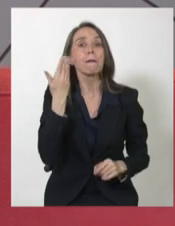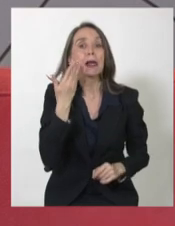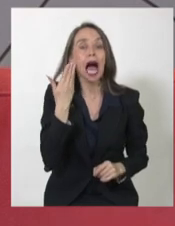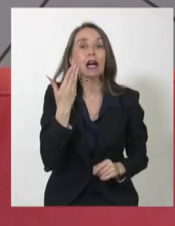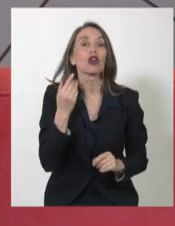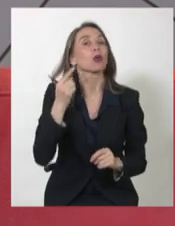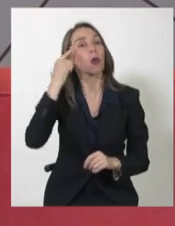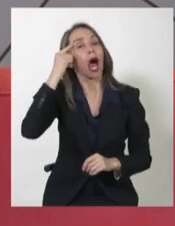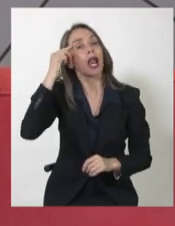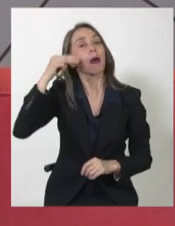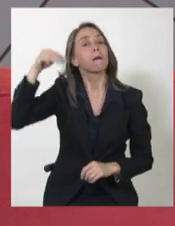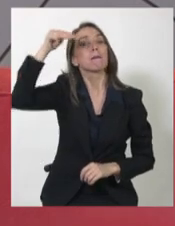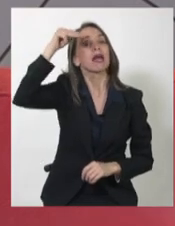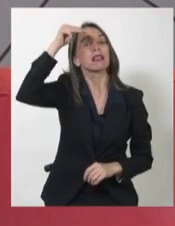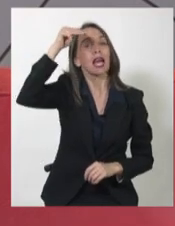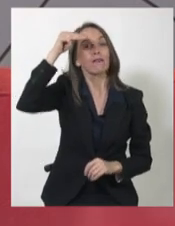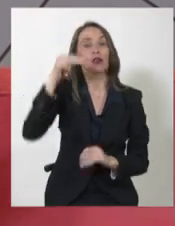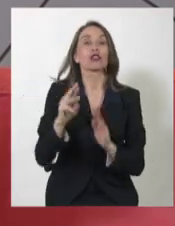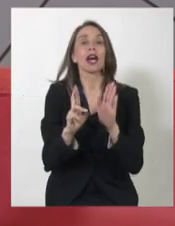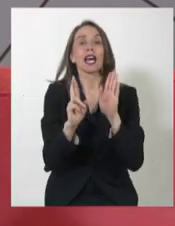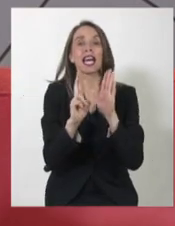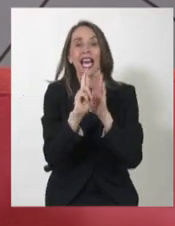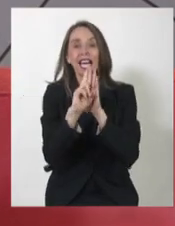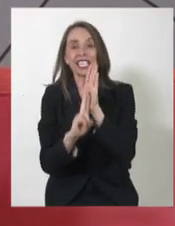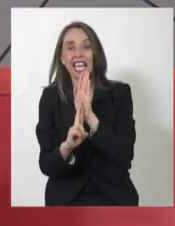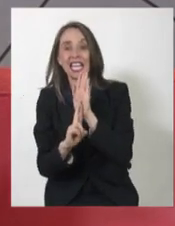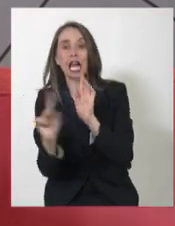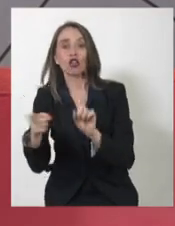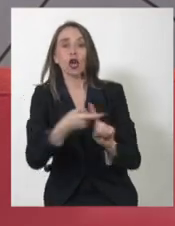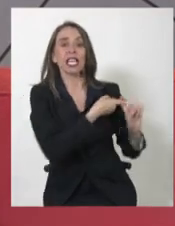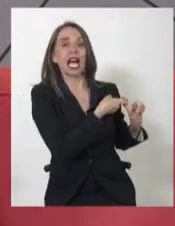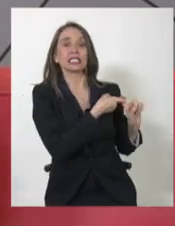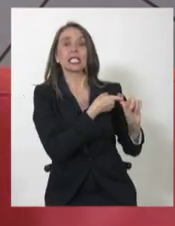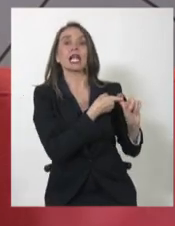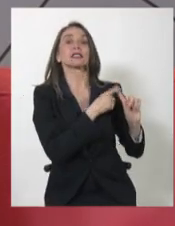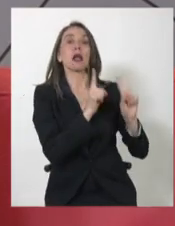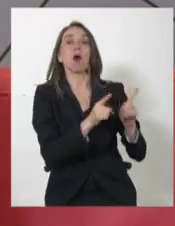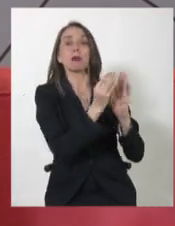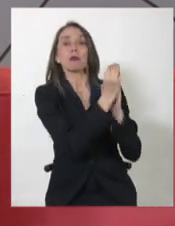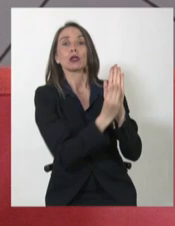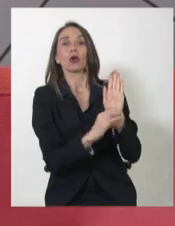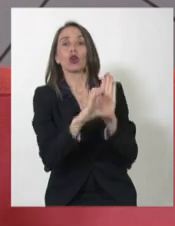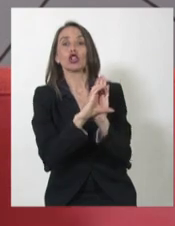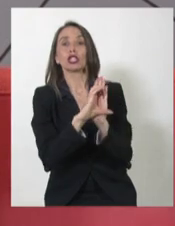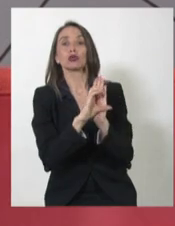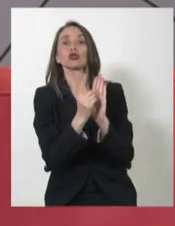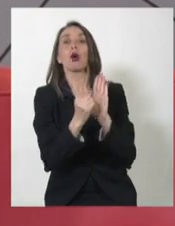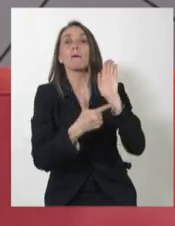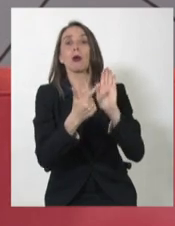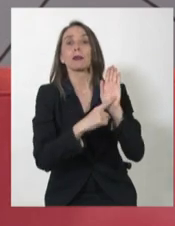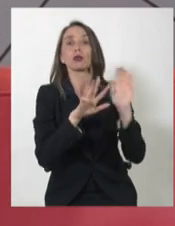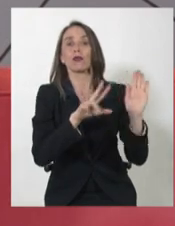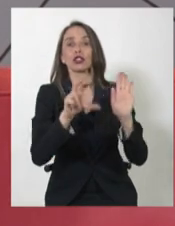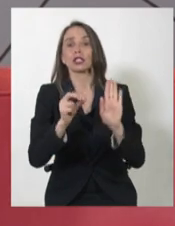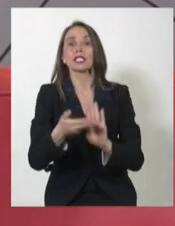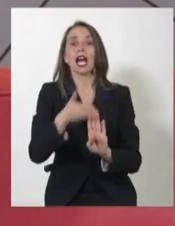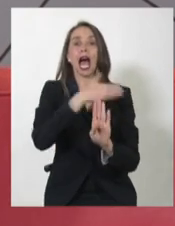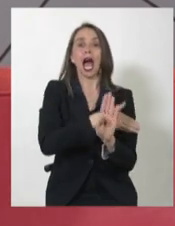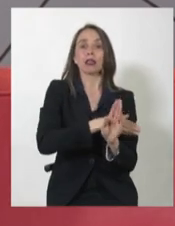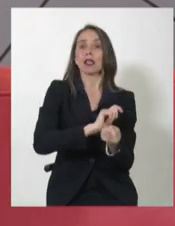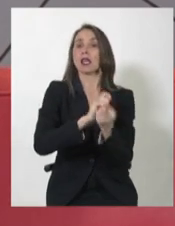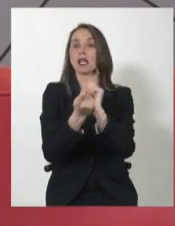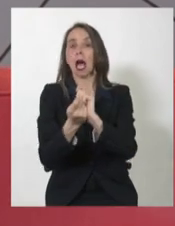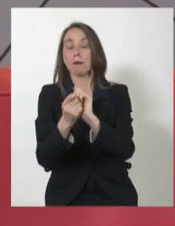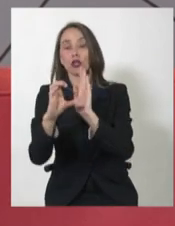simplemente una metáfora para decir que la regla por defecto no va a ser la Constitución del 80, no va a ser lo que estaba vigente antes del cambio de la